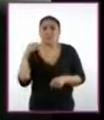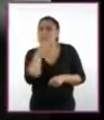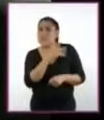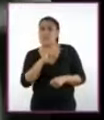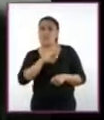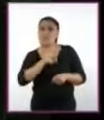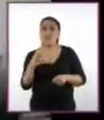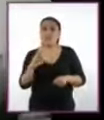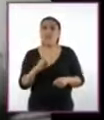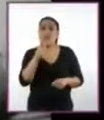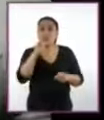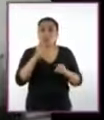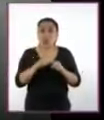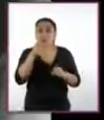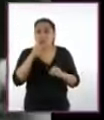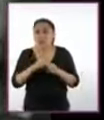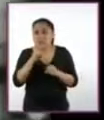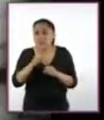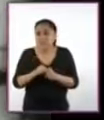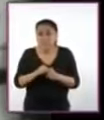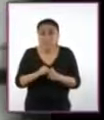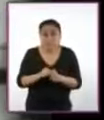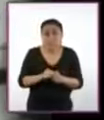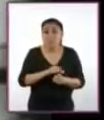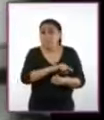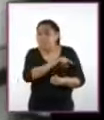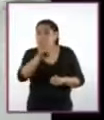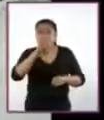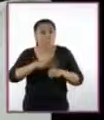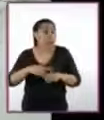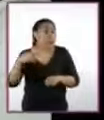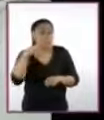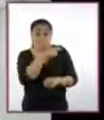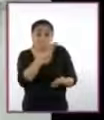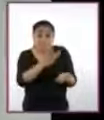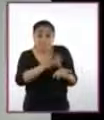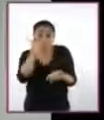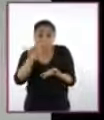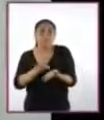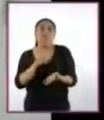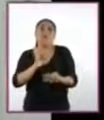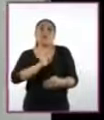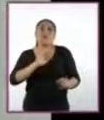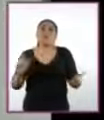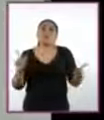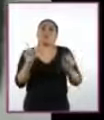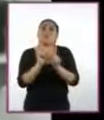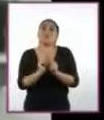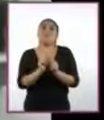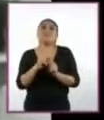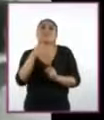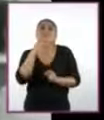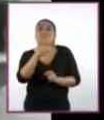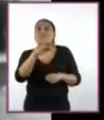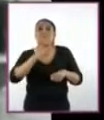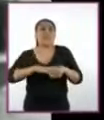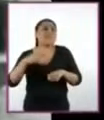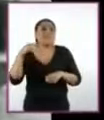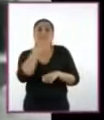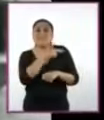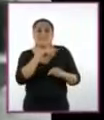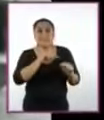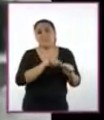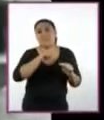de transmitir letras. Y quien tuviera el sistema más rápido, entonces podría reducir el costo por mensaje para